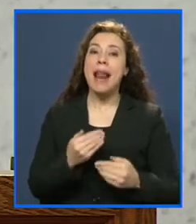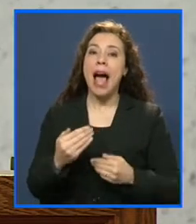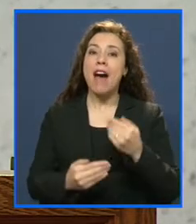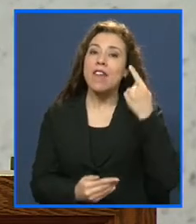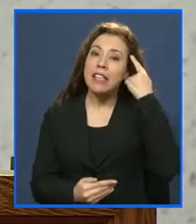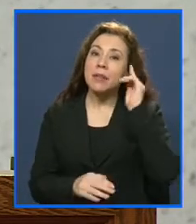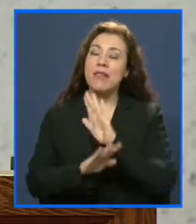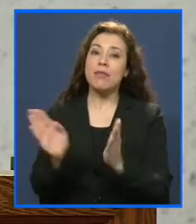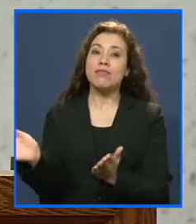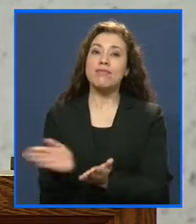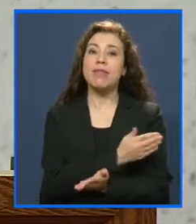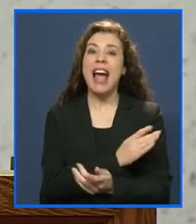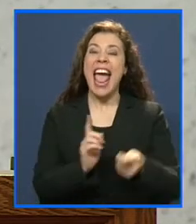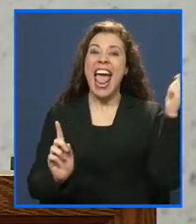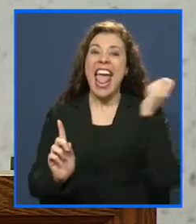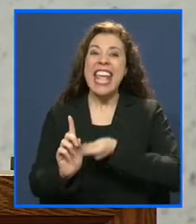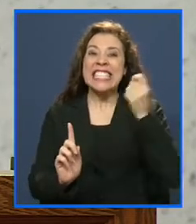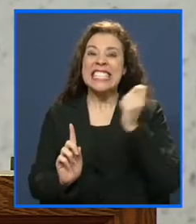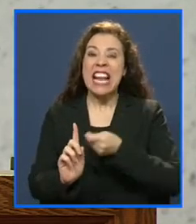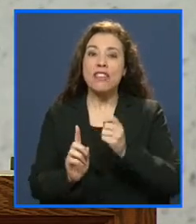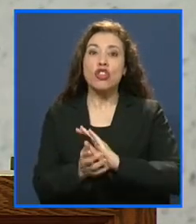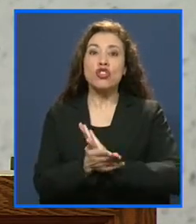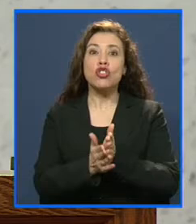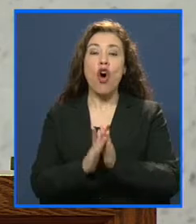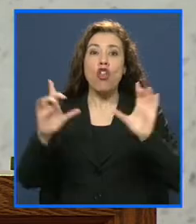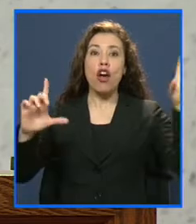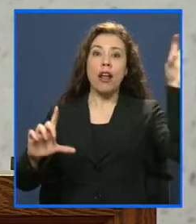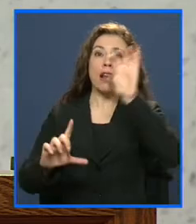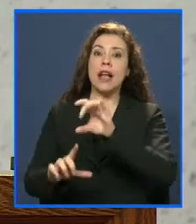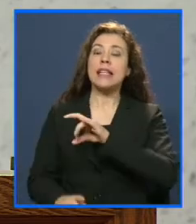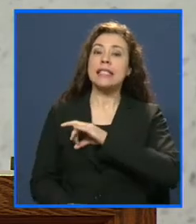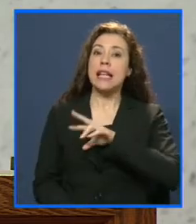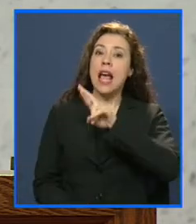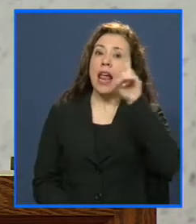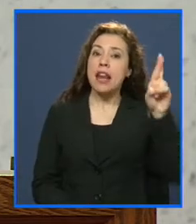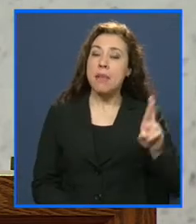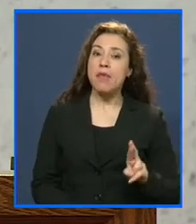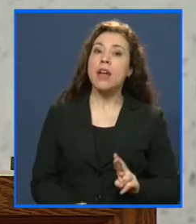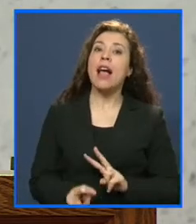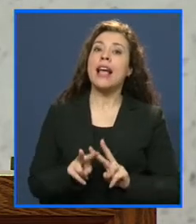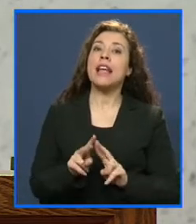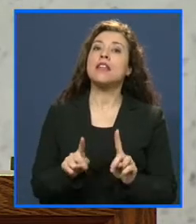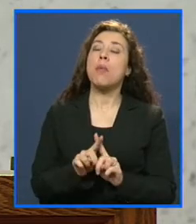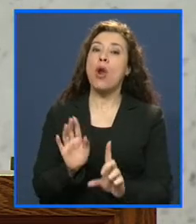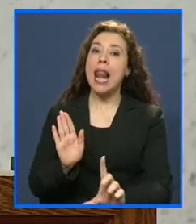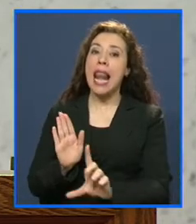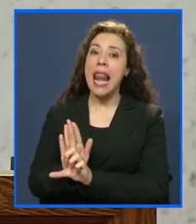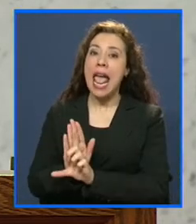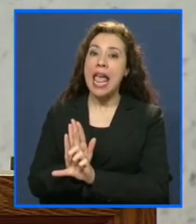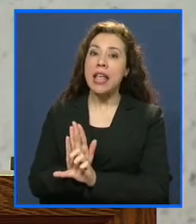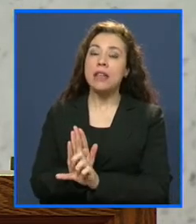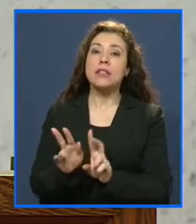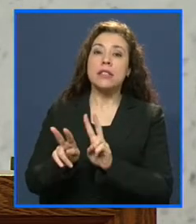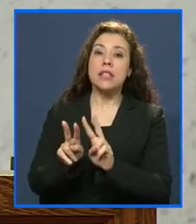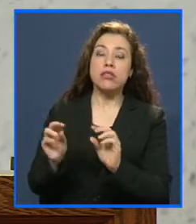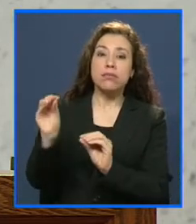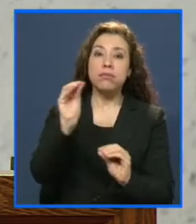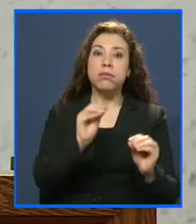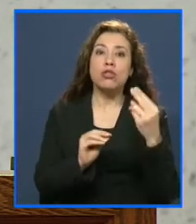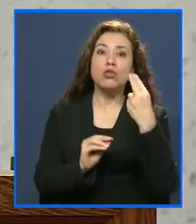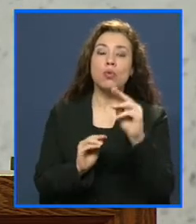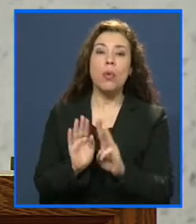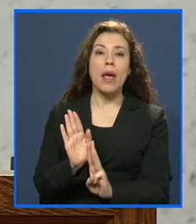abolir la esclavitud en toda la región chile es una república construida en base a leyes que han ido estructurando su identidad